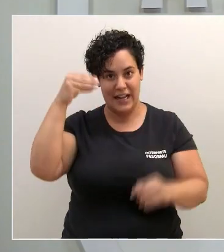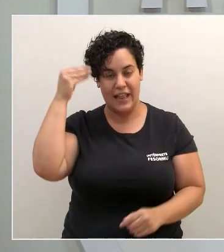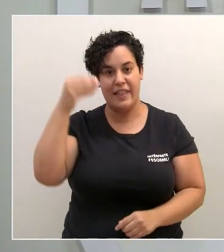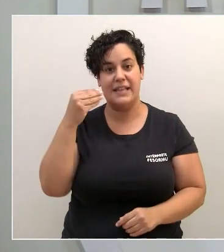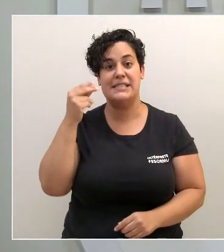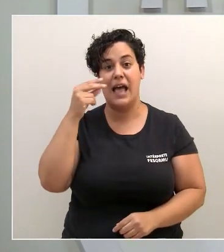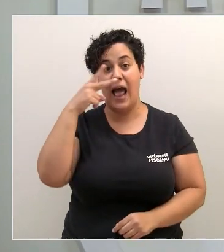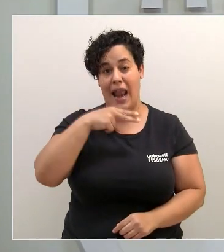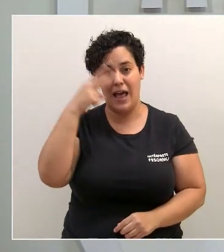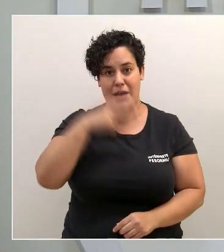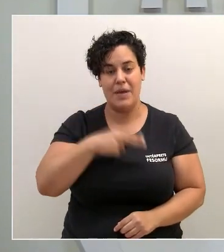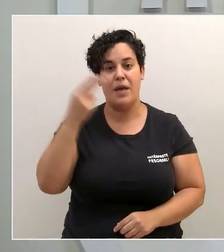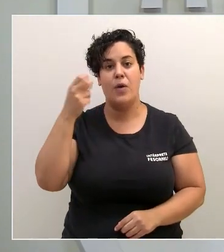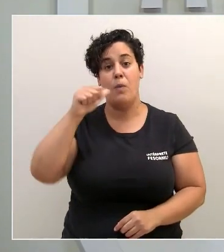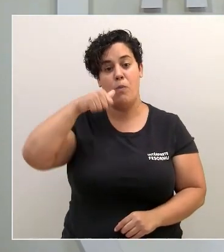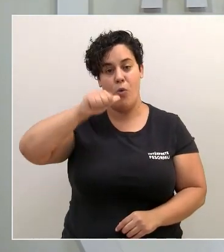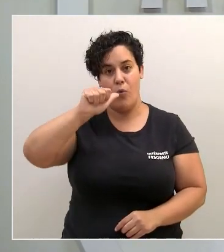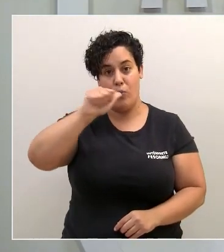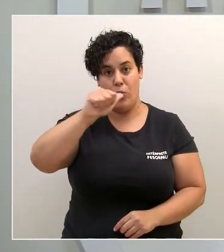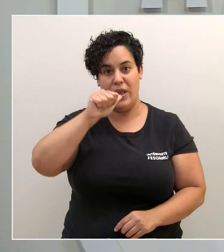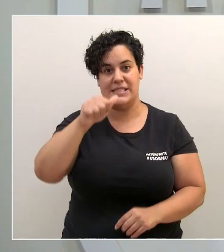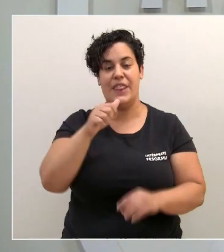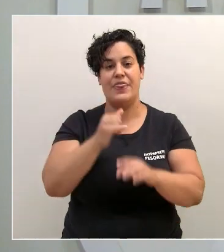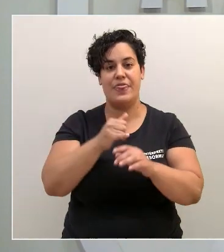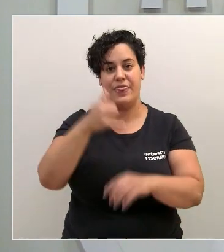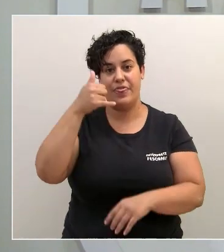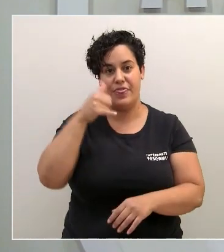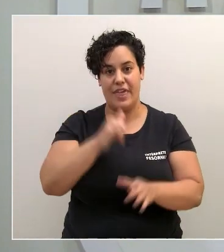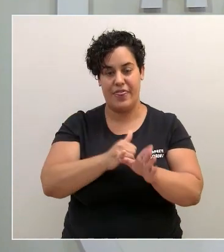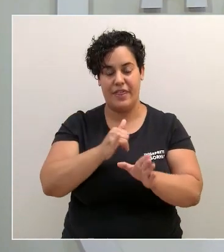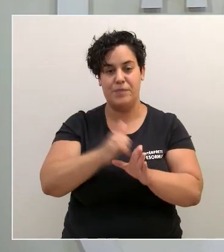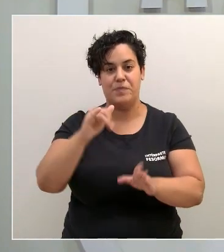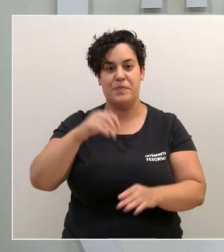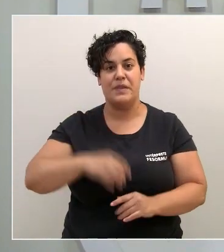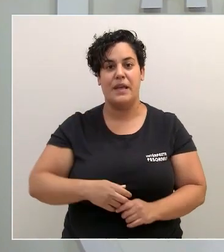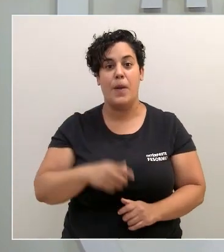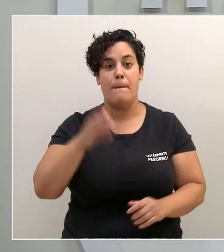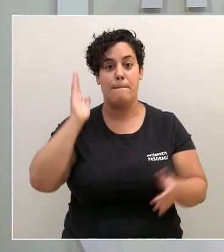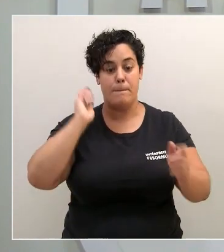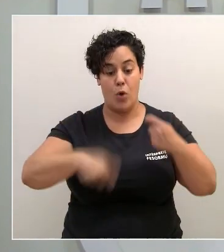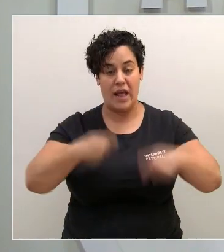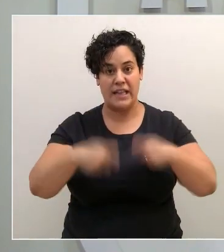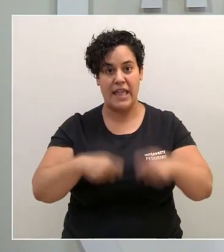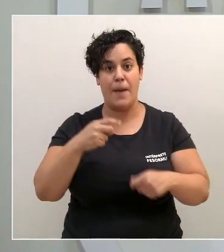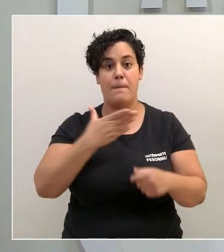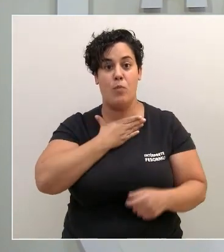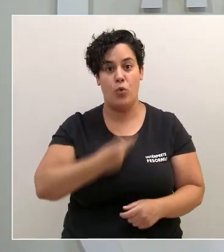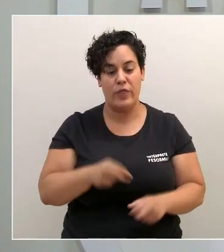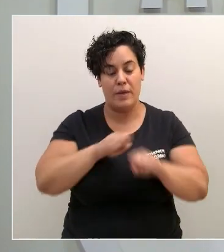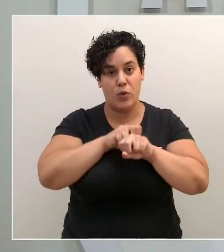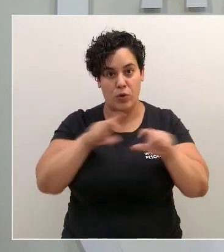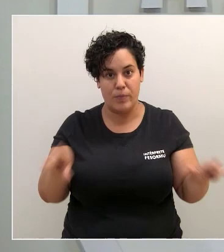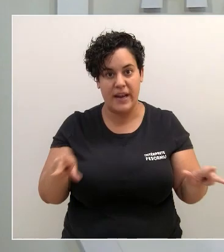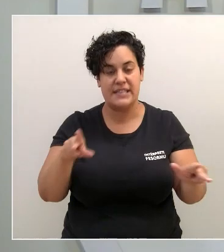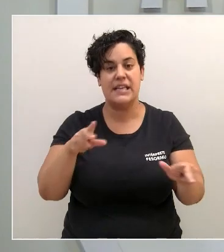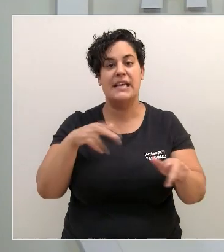Murcia, Bullas, Ceutí, Cieza, Fuente Álamo, Lorca, Moratalla, Murcia, Pliego, Puerto Lumbreras,